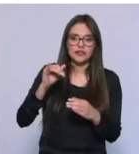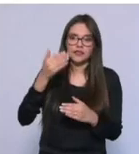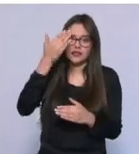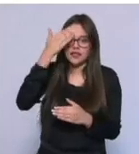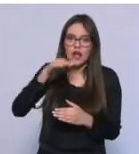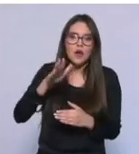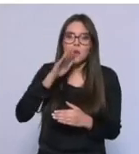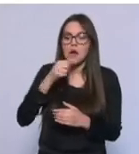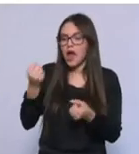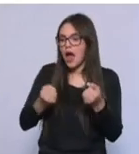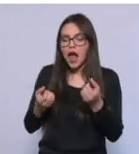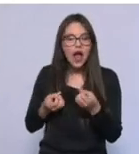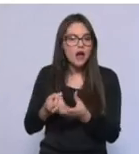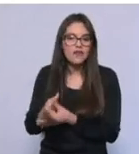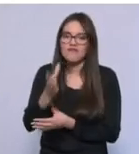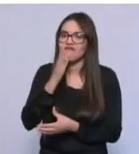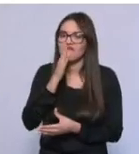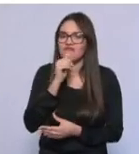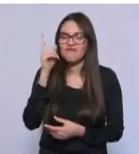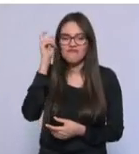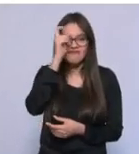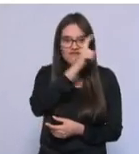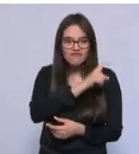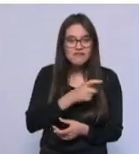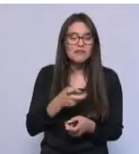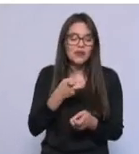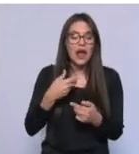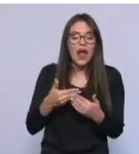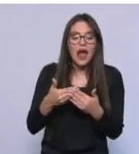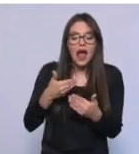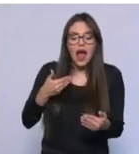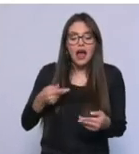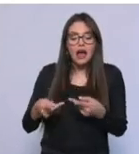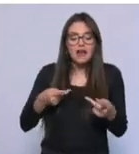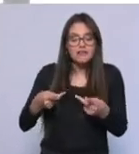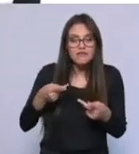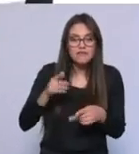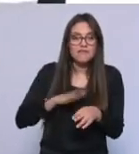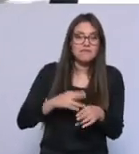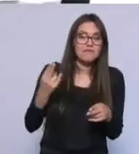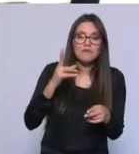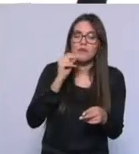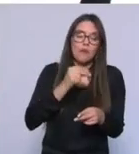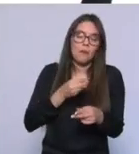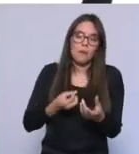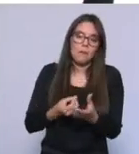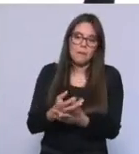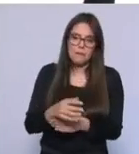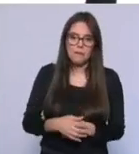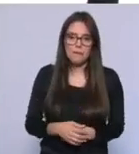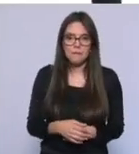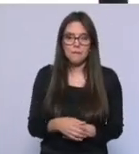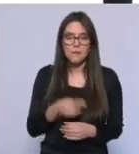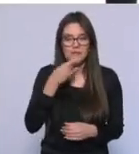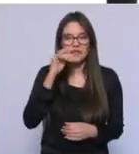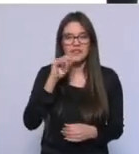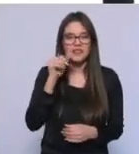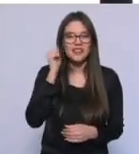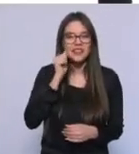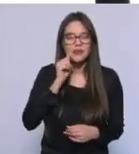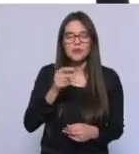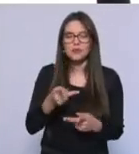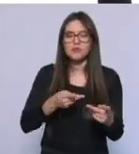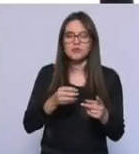en carro y tenemos que prevenirnos pues con lo más necesario para no salir. Está bastante organizada, siempre cada año